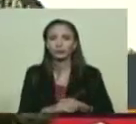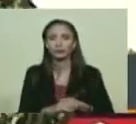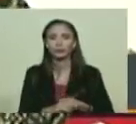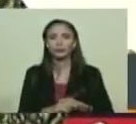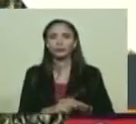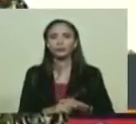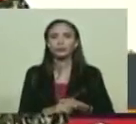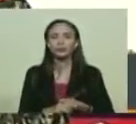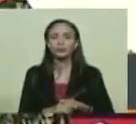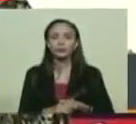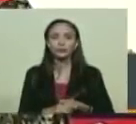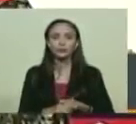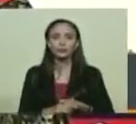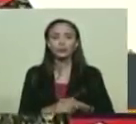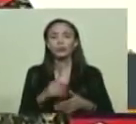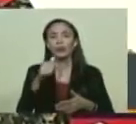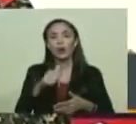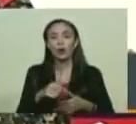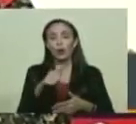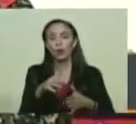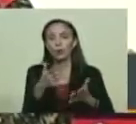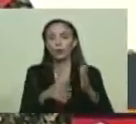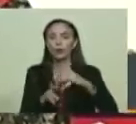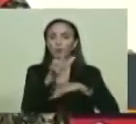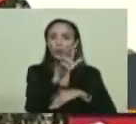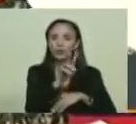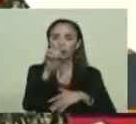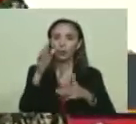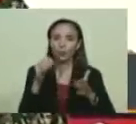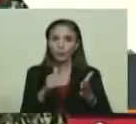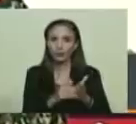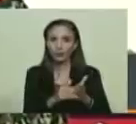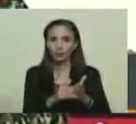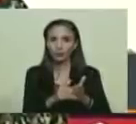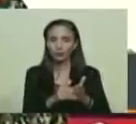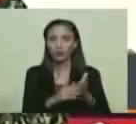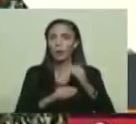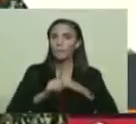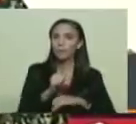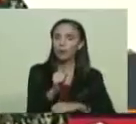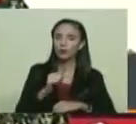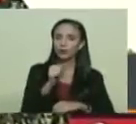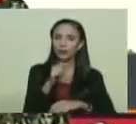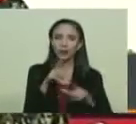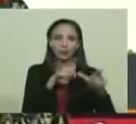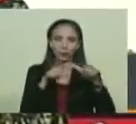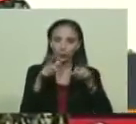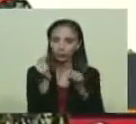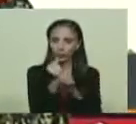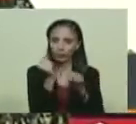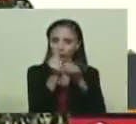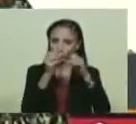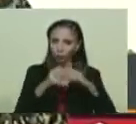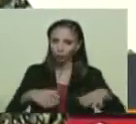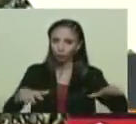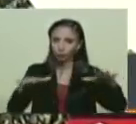anoten. Hoy tenemos 32.000 policías activos.